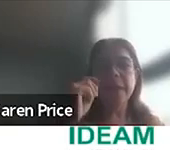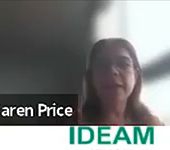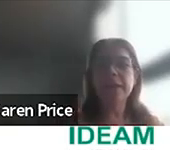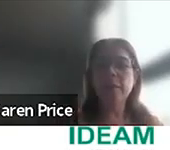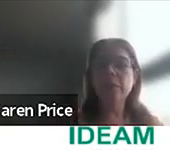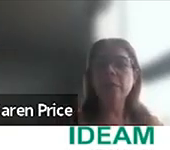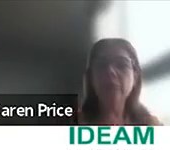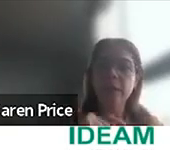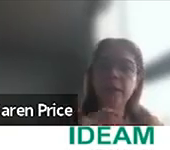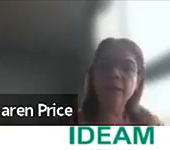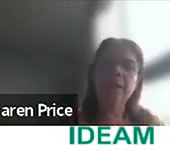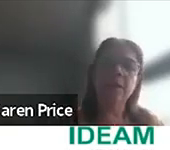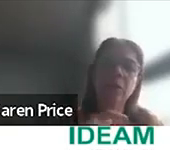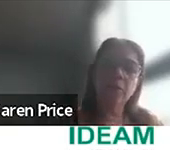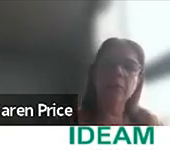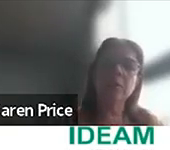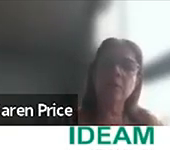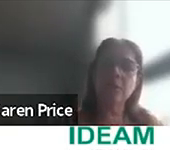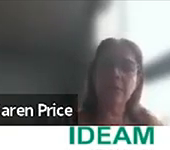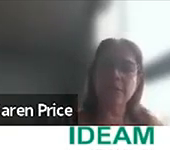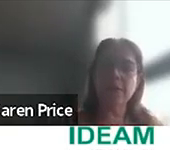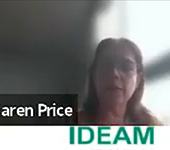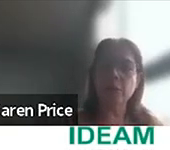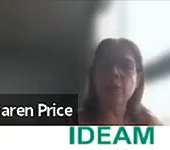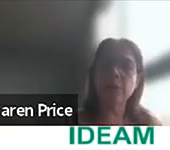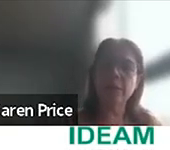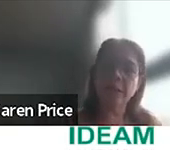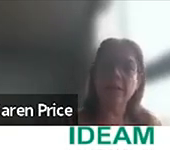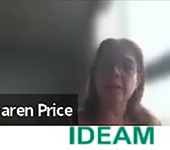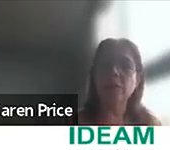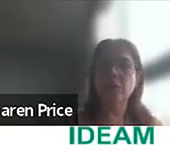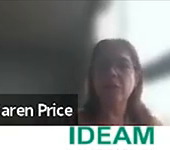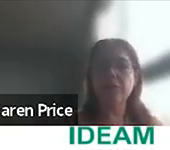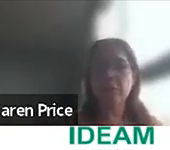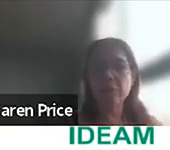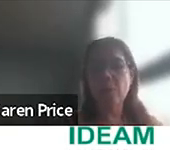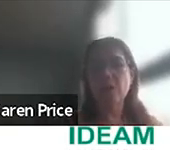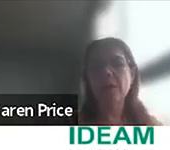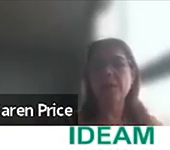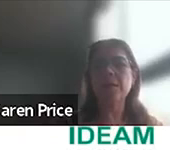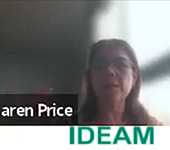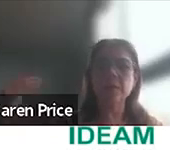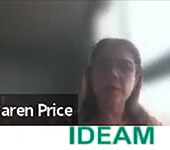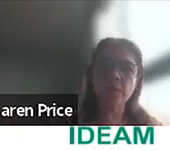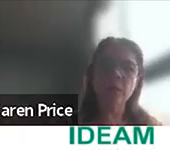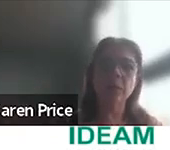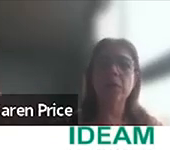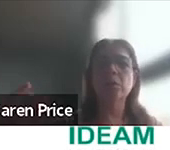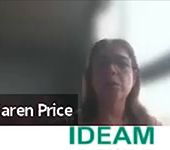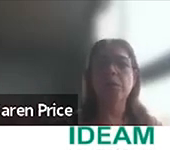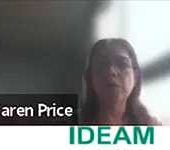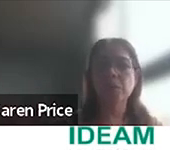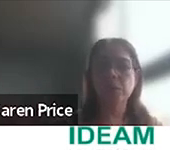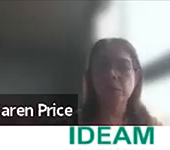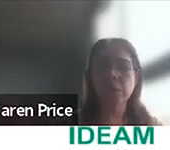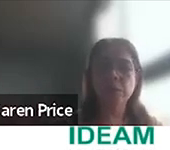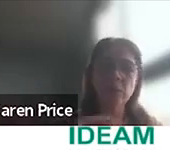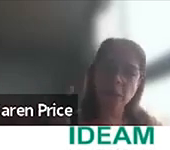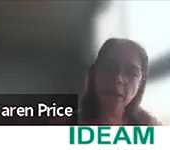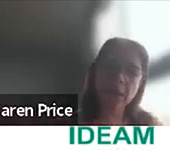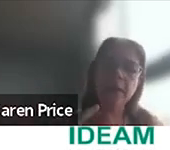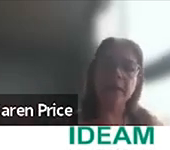ahí creemos que, otra vez, ¿no? Afianzar el rol de la generación de la información para la sensibilización que nos permite el